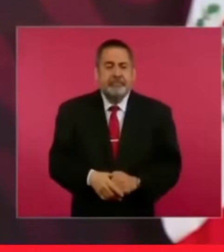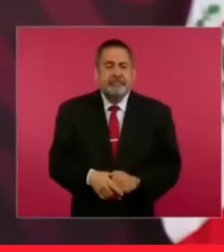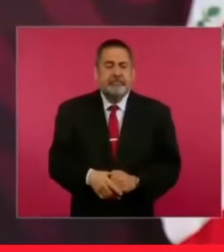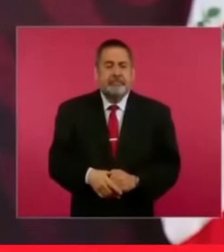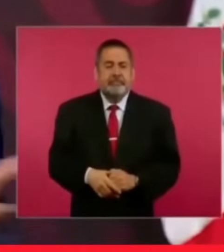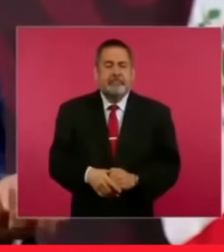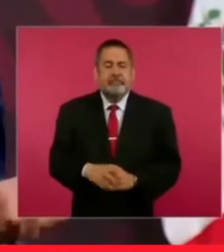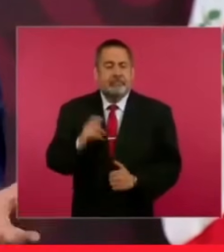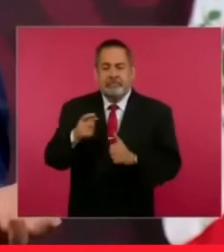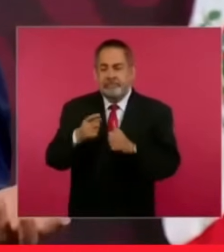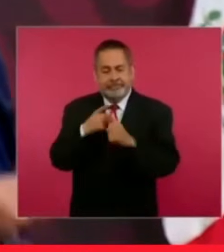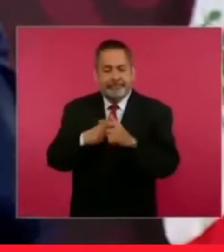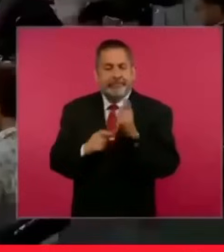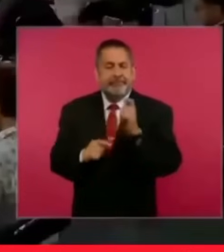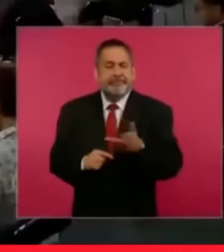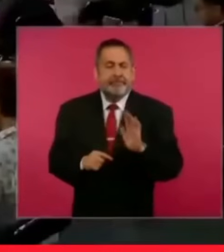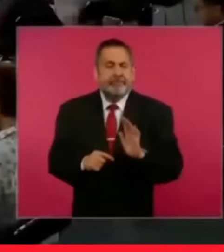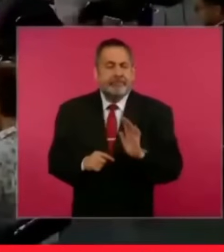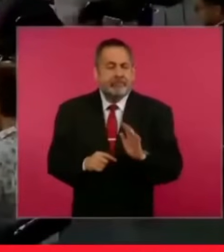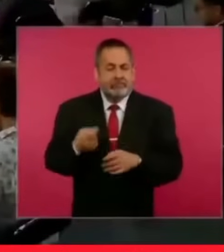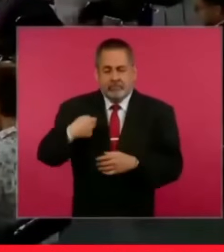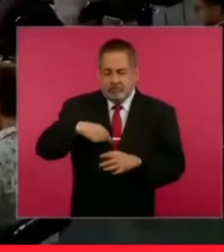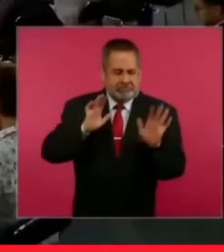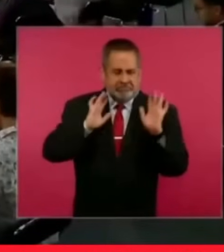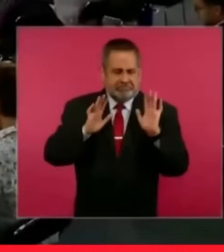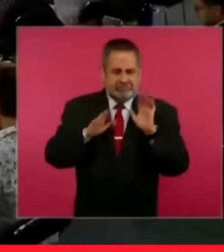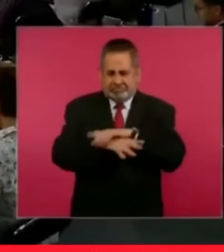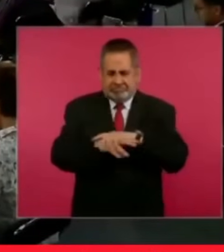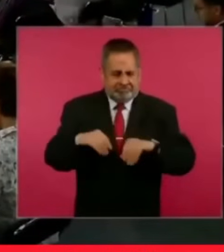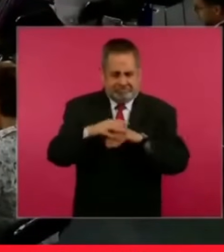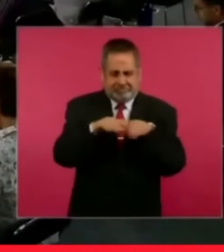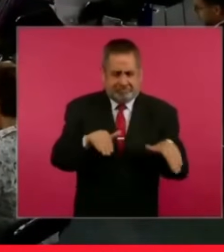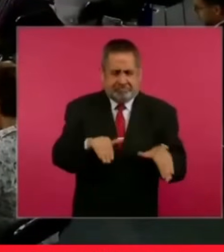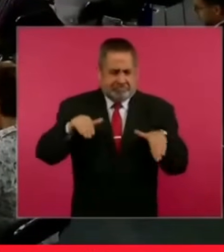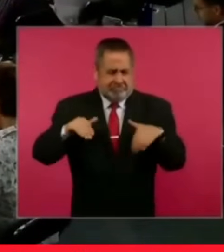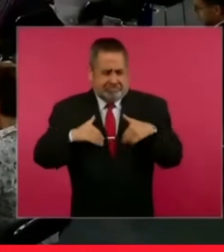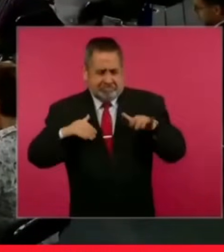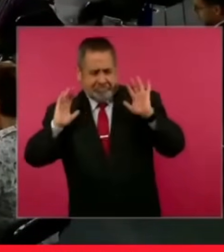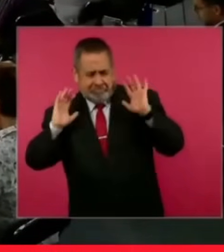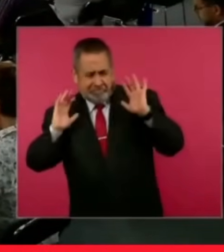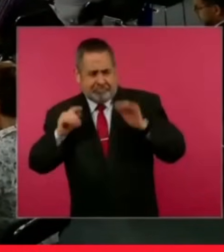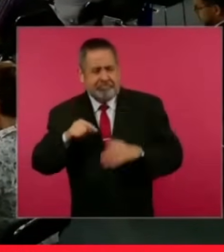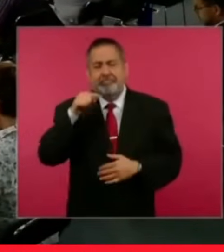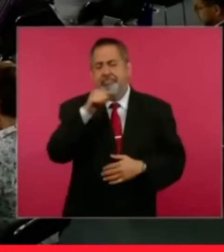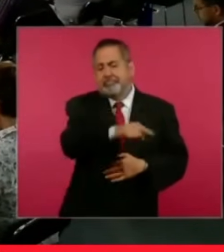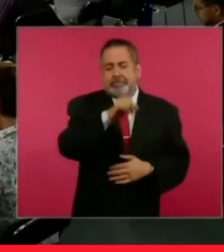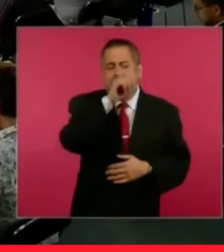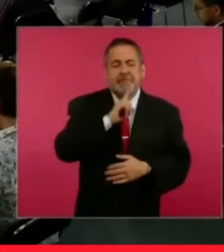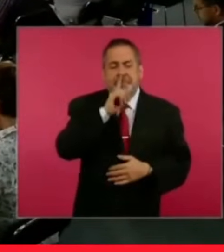primero, nosotros no tenemos nada que ver. Una gran mentira del Departamento de Estado